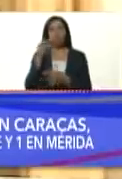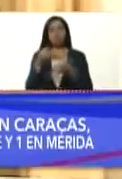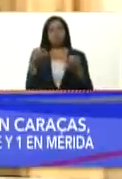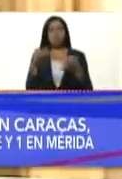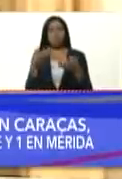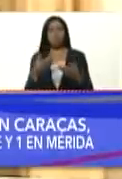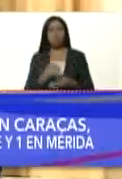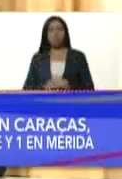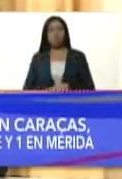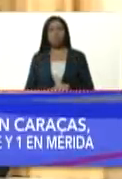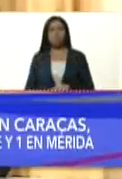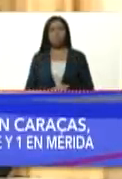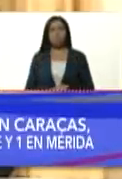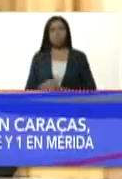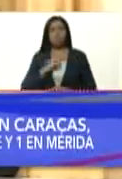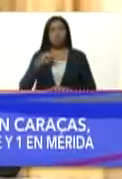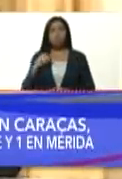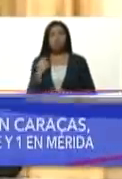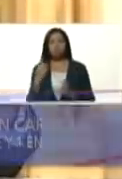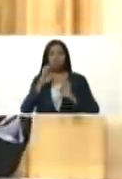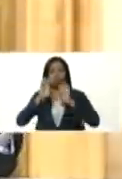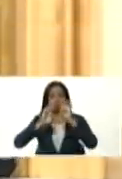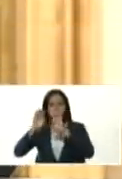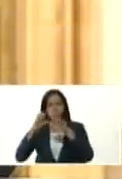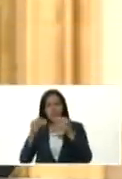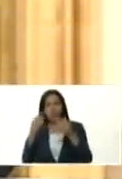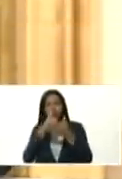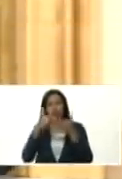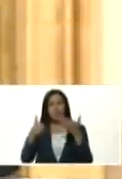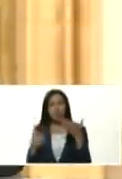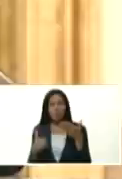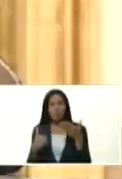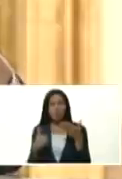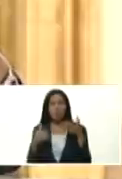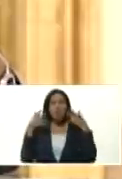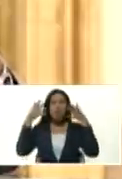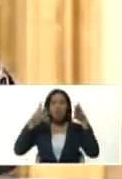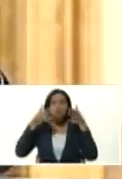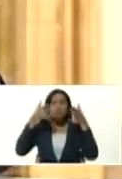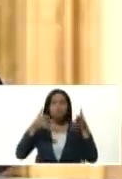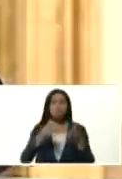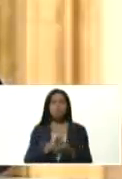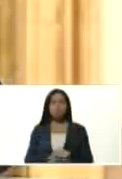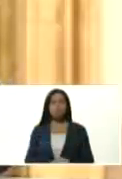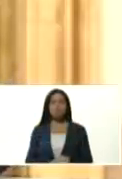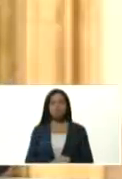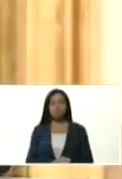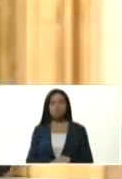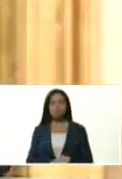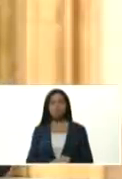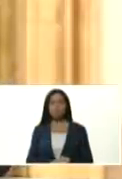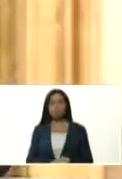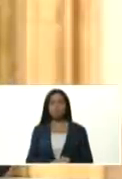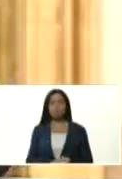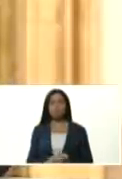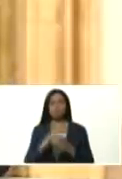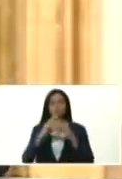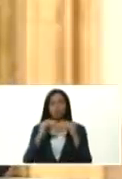extraordinaria. Nosotros estamos estudiando todas las orientaciones, todas las